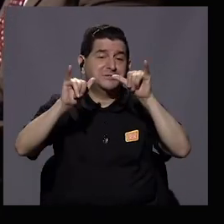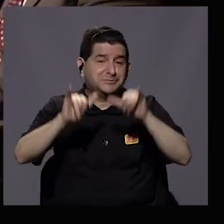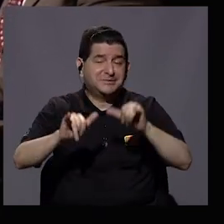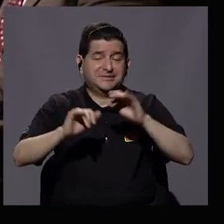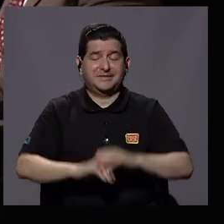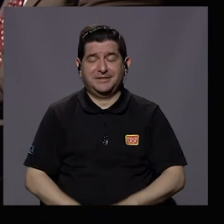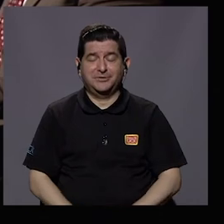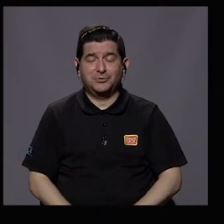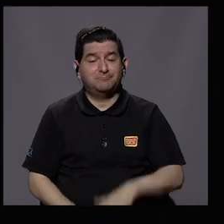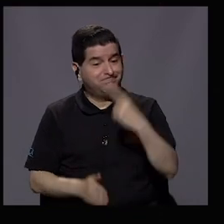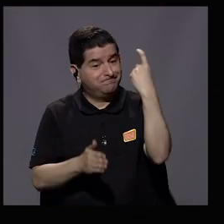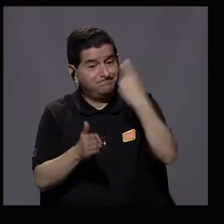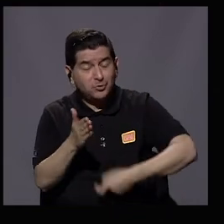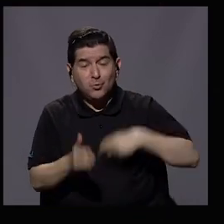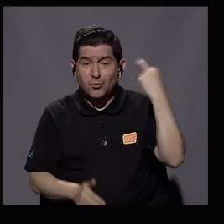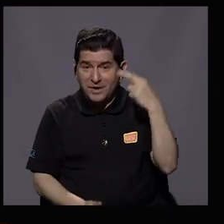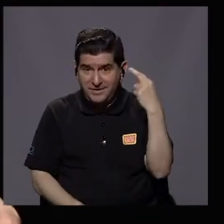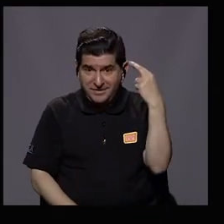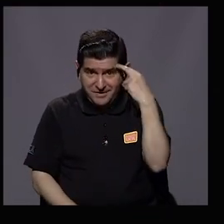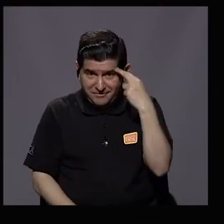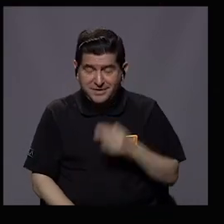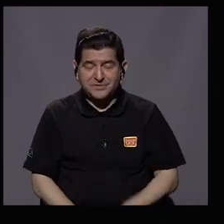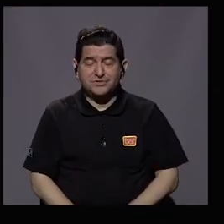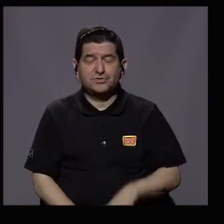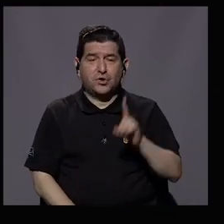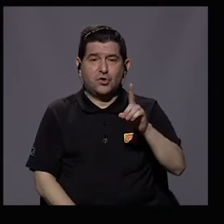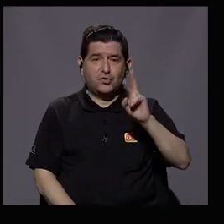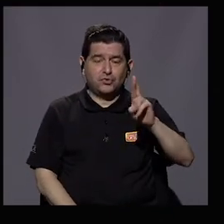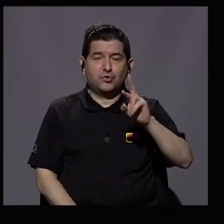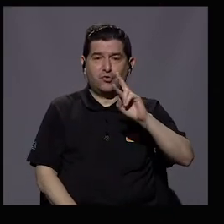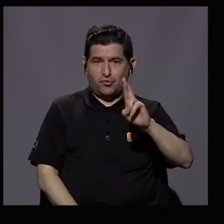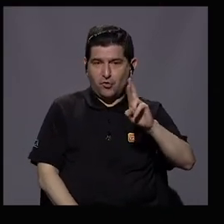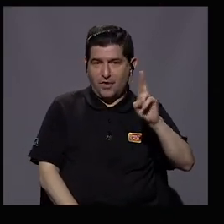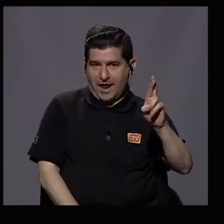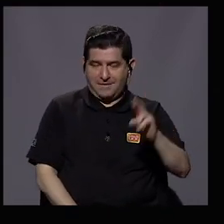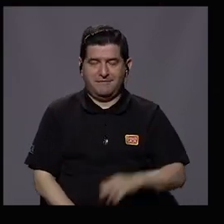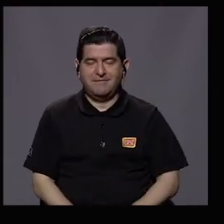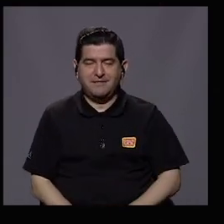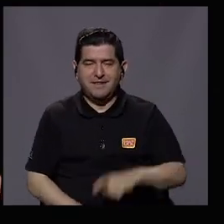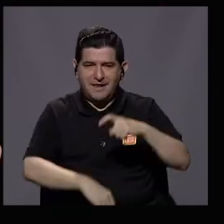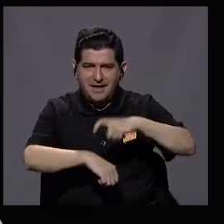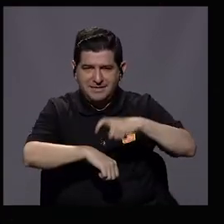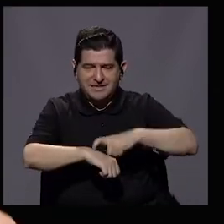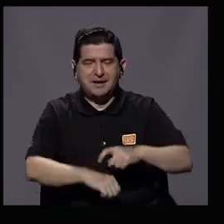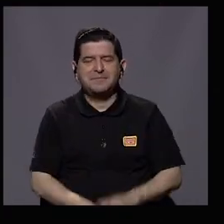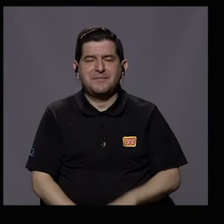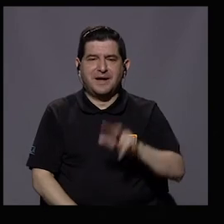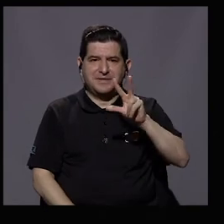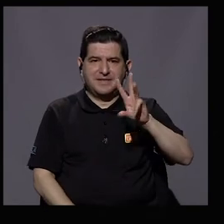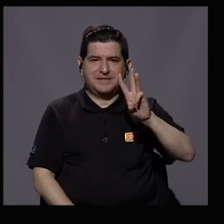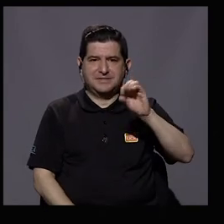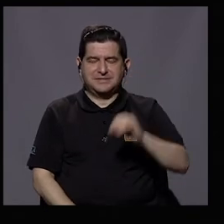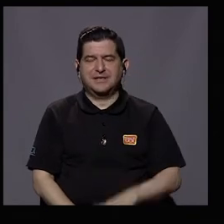Ronald. Contundentes las reflexiones del doctor Ronald Rivera en esta etapa de